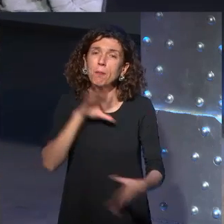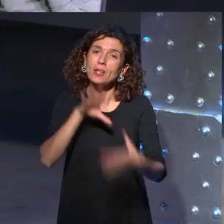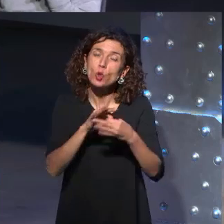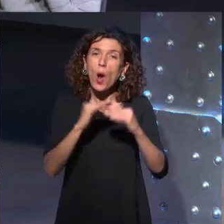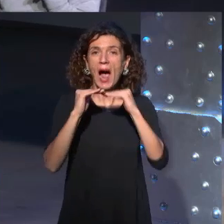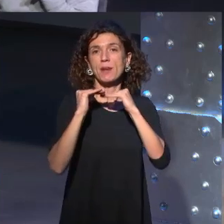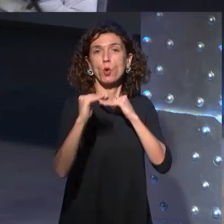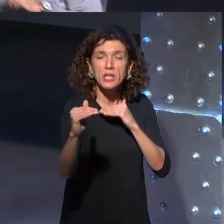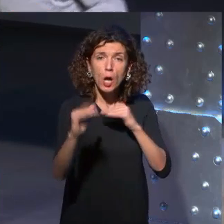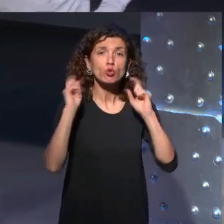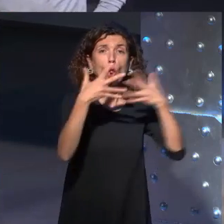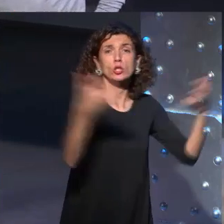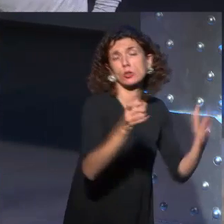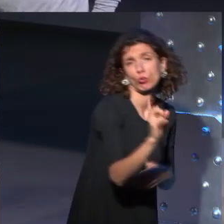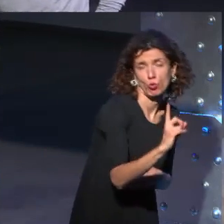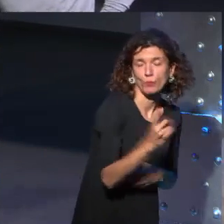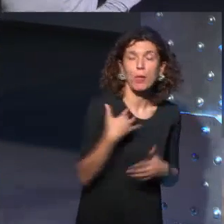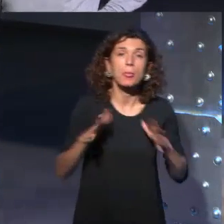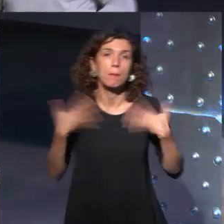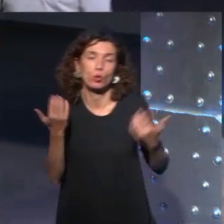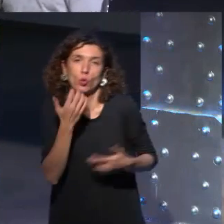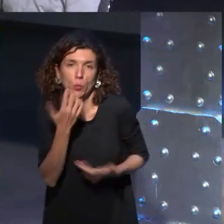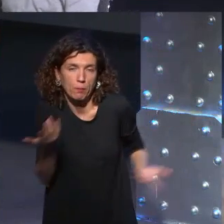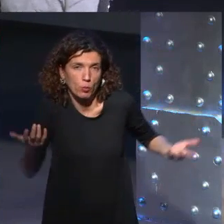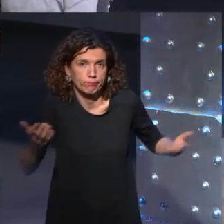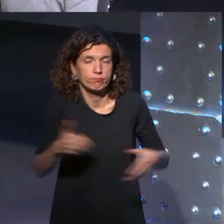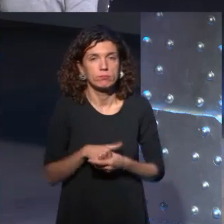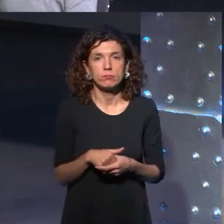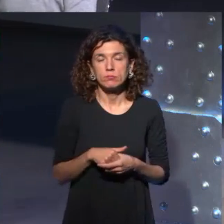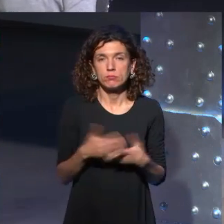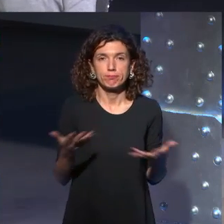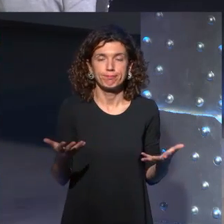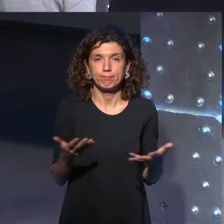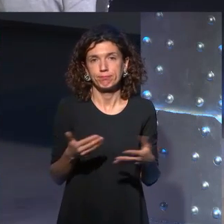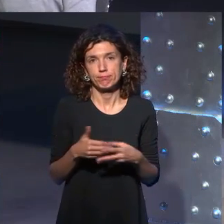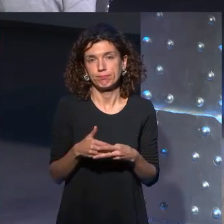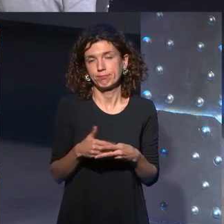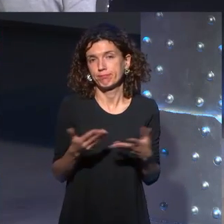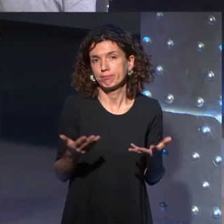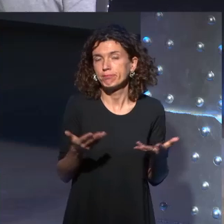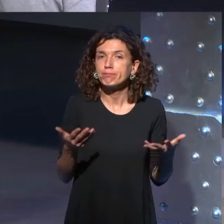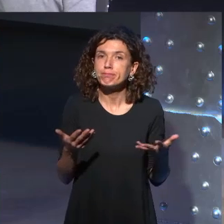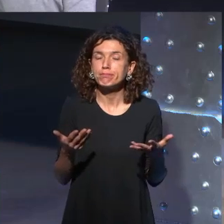no solamente con los textos. O sea, de pronto hay una